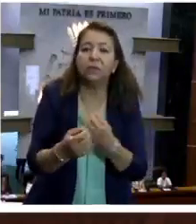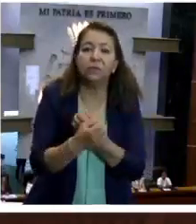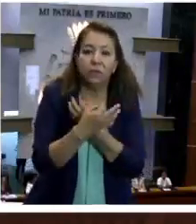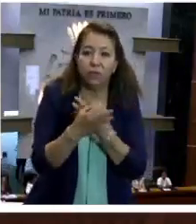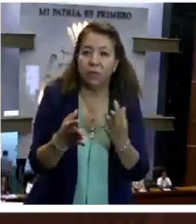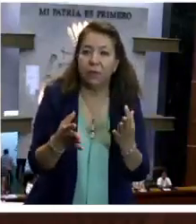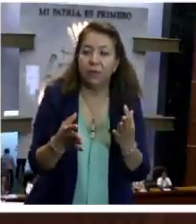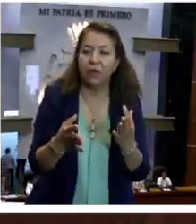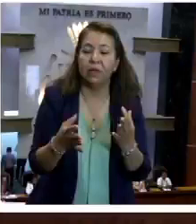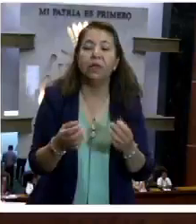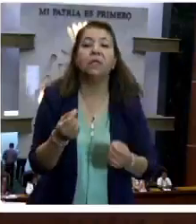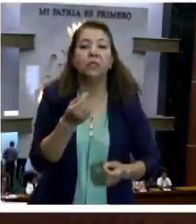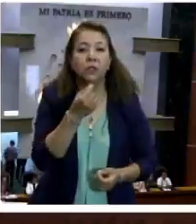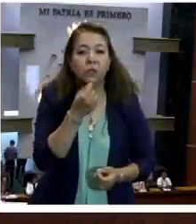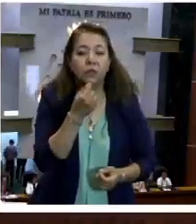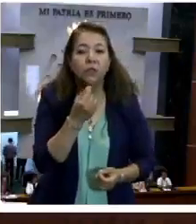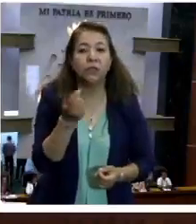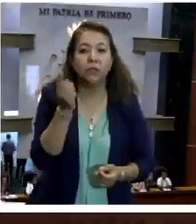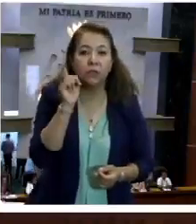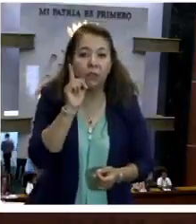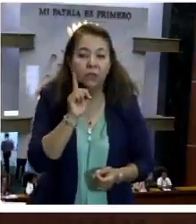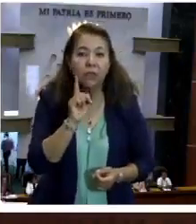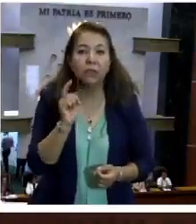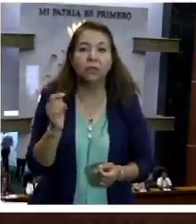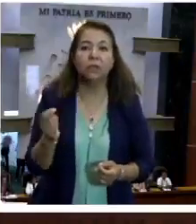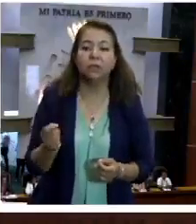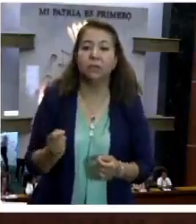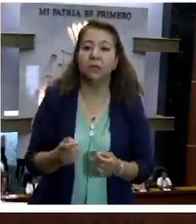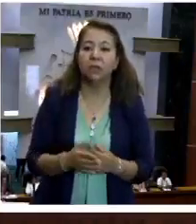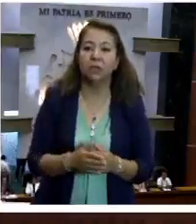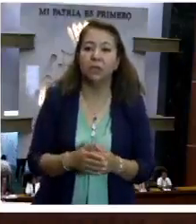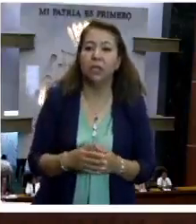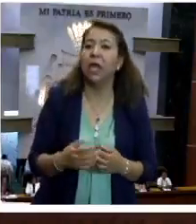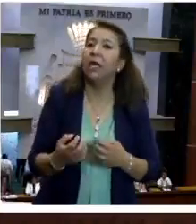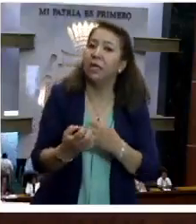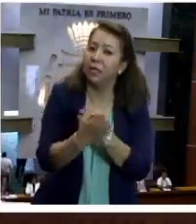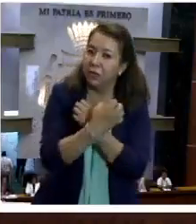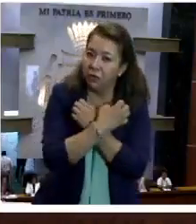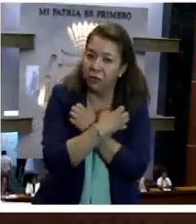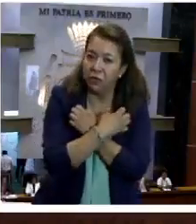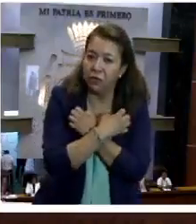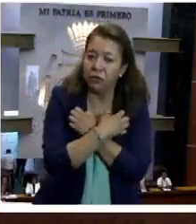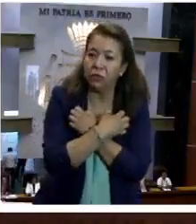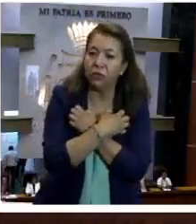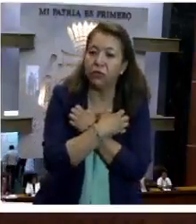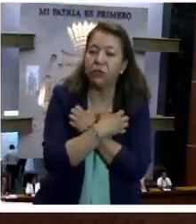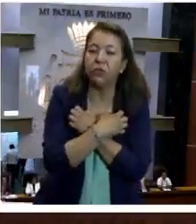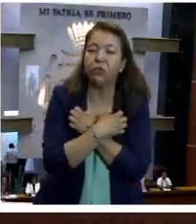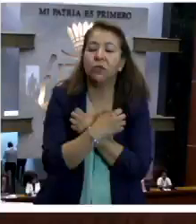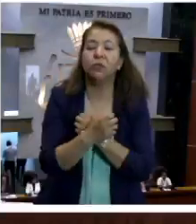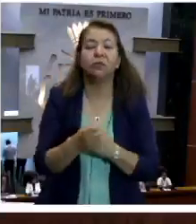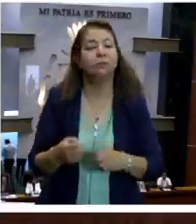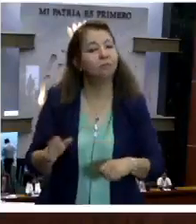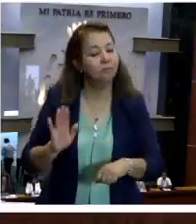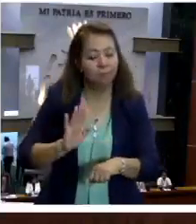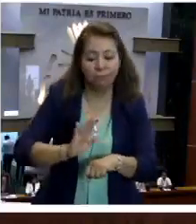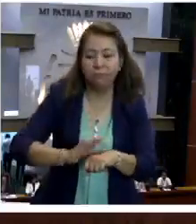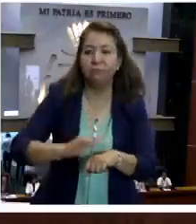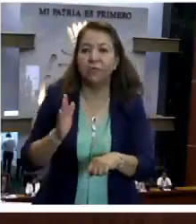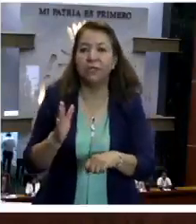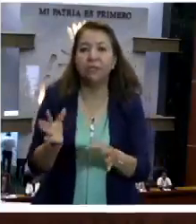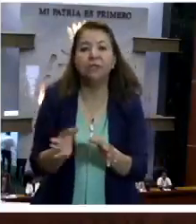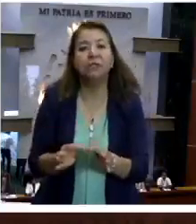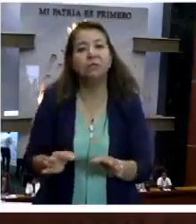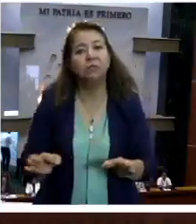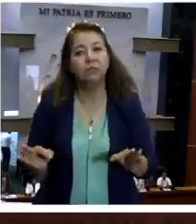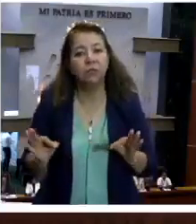los niños son, en el caso del sector educativo, la parte más